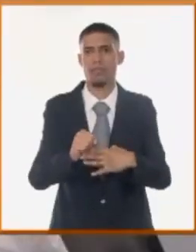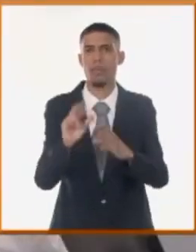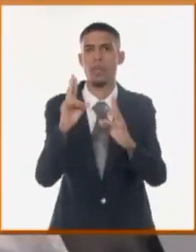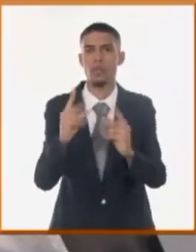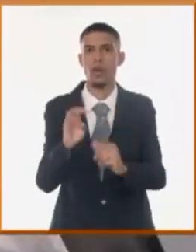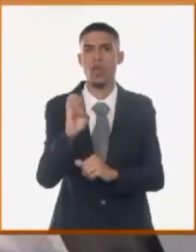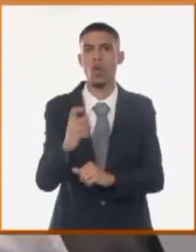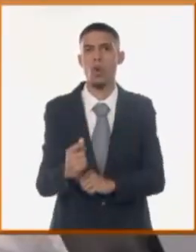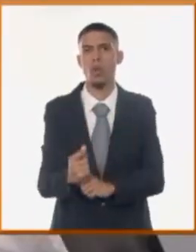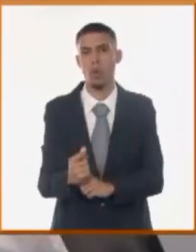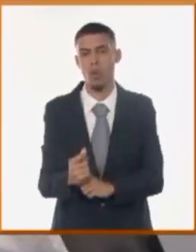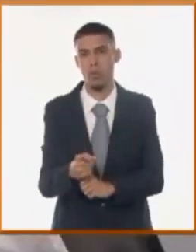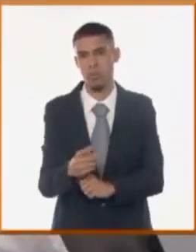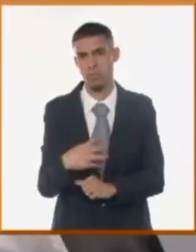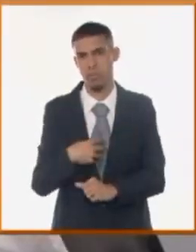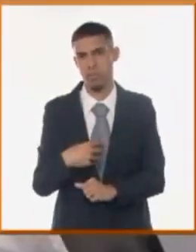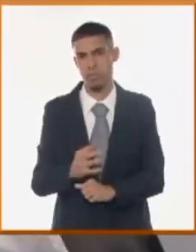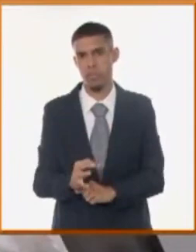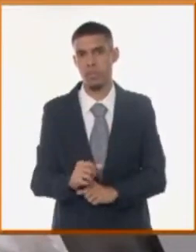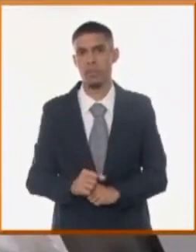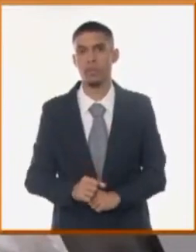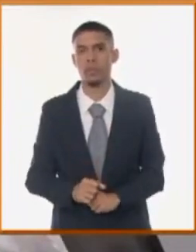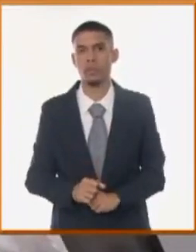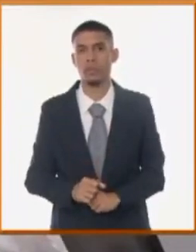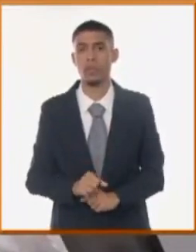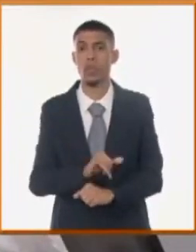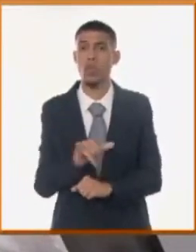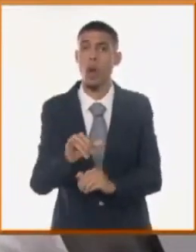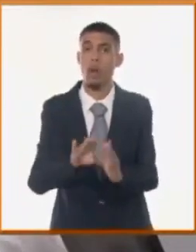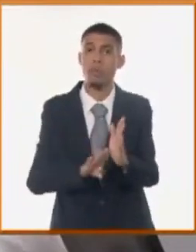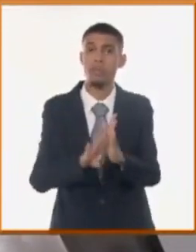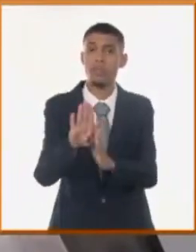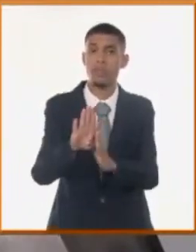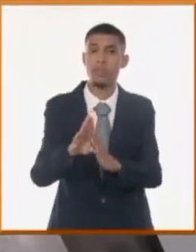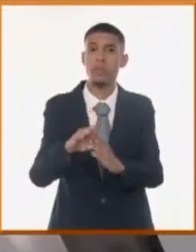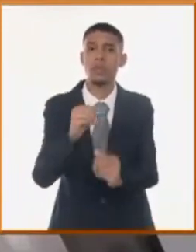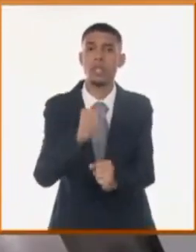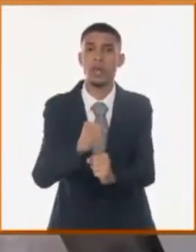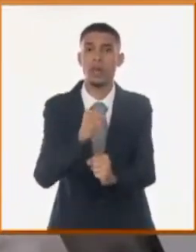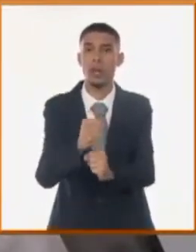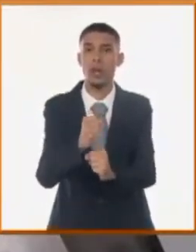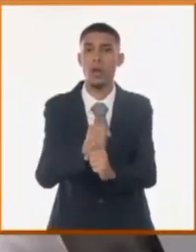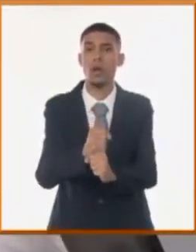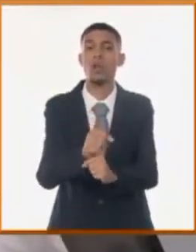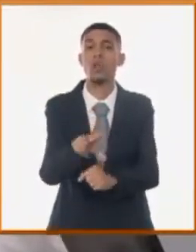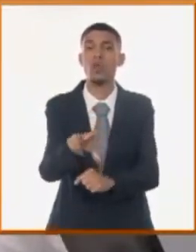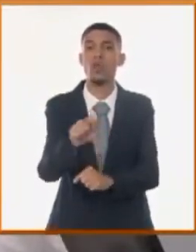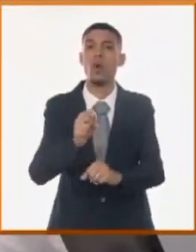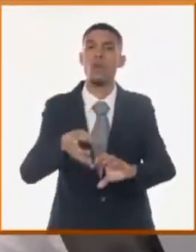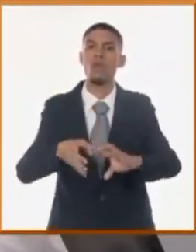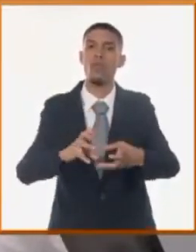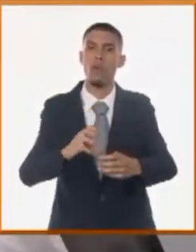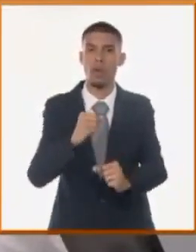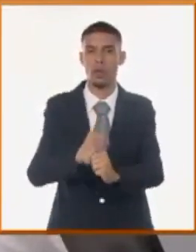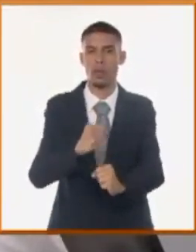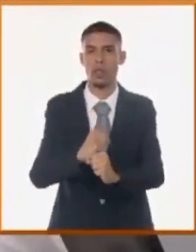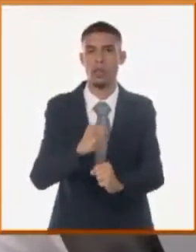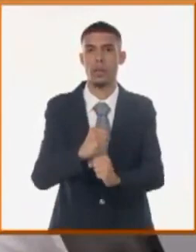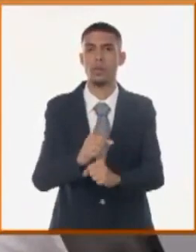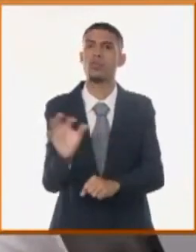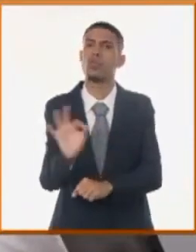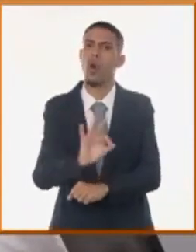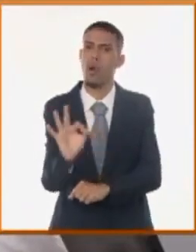uno de ellos. Se ha incrementado de forma considerable la productividad en esas nuevas formas de hacer. Aún nos